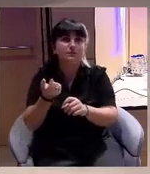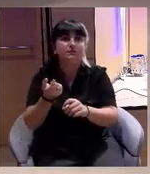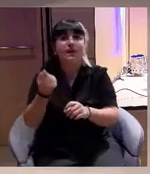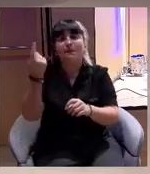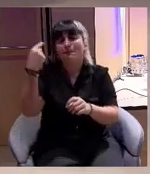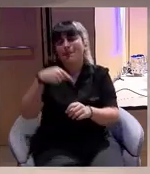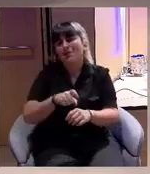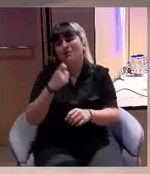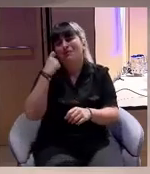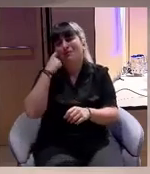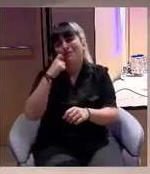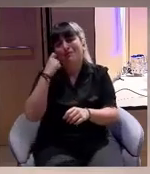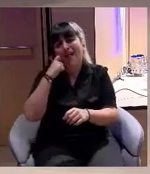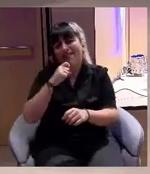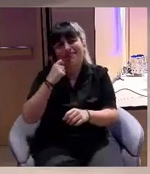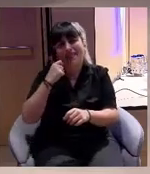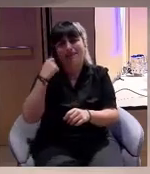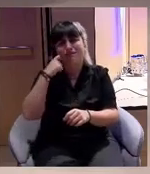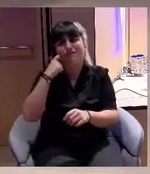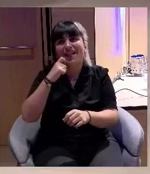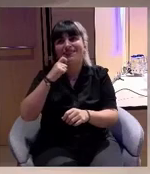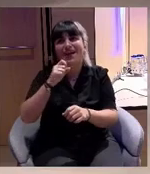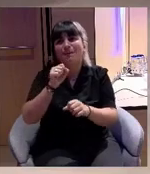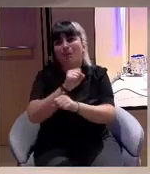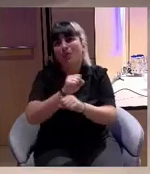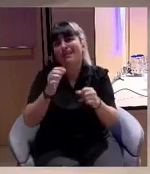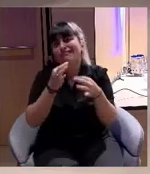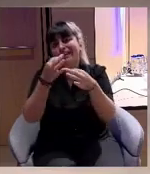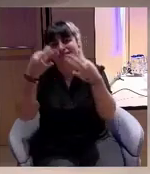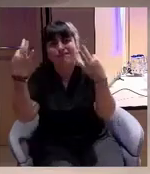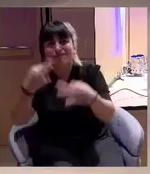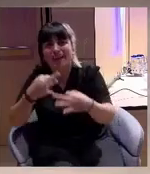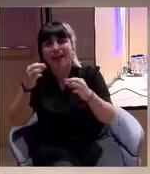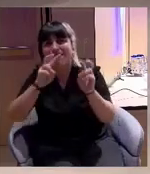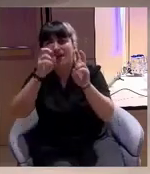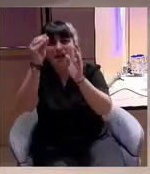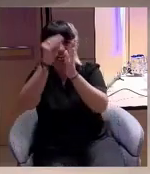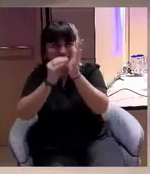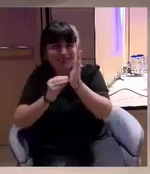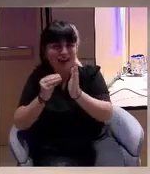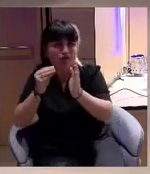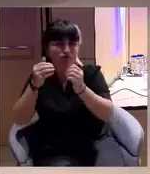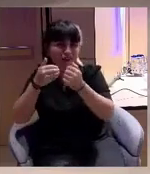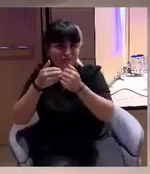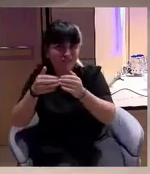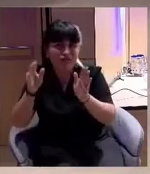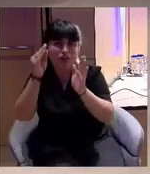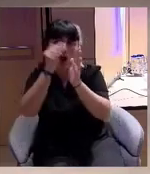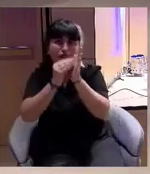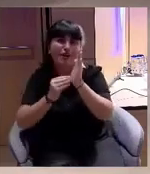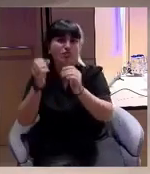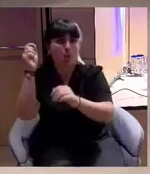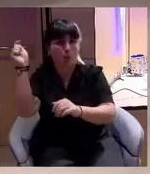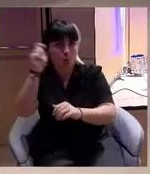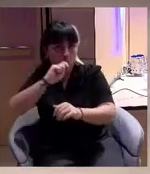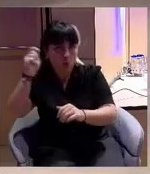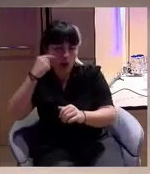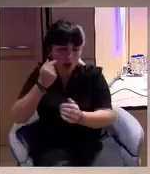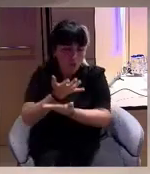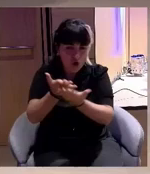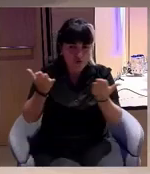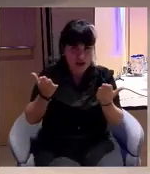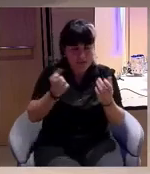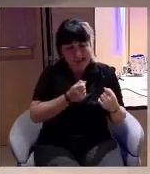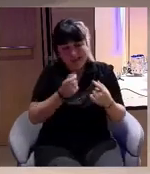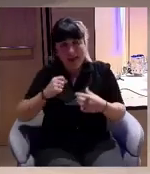estamos lejos de que ese subsidio sea suficiente creo que esa discusión es una discusión que políticamente debería darse desde